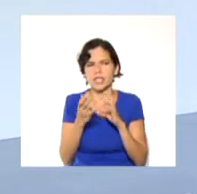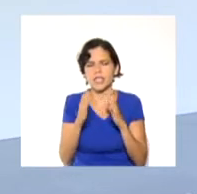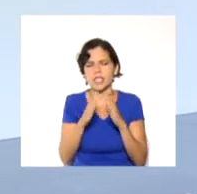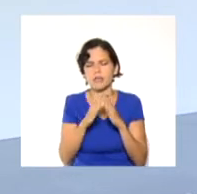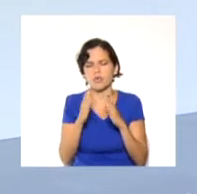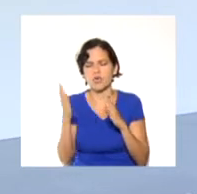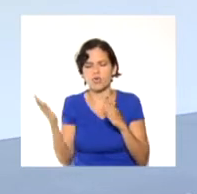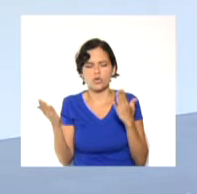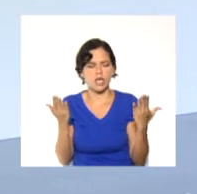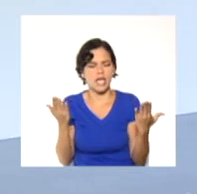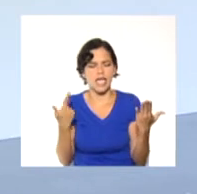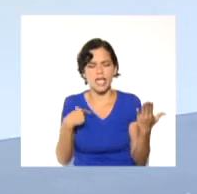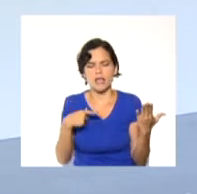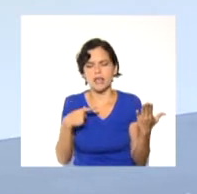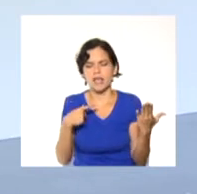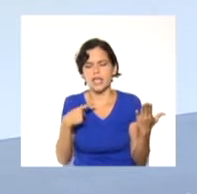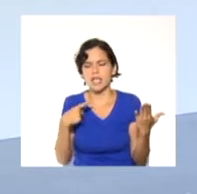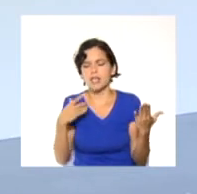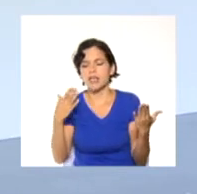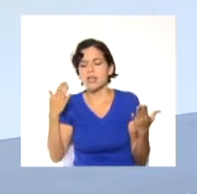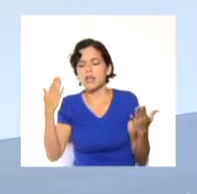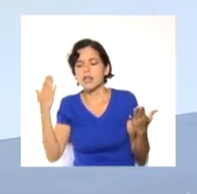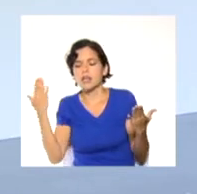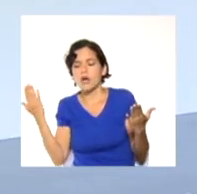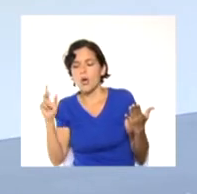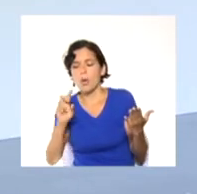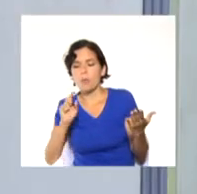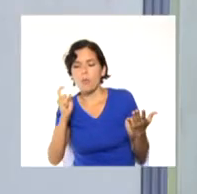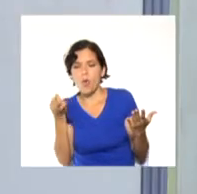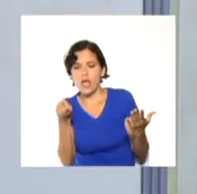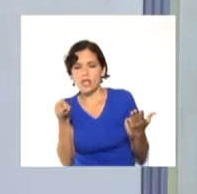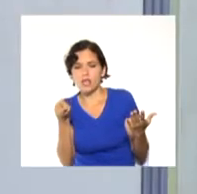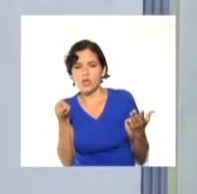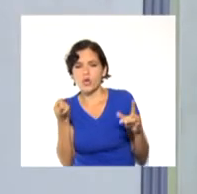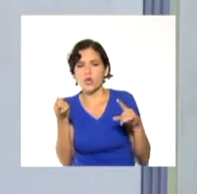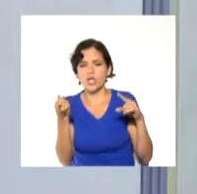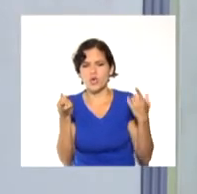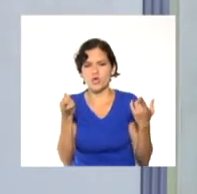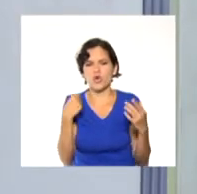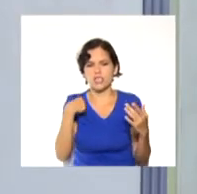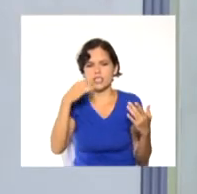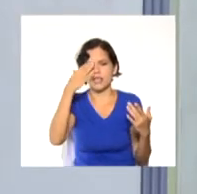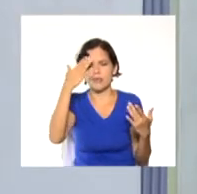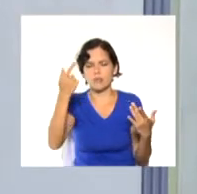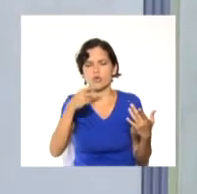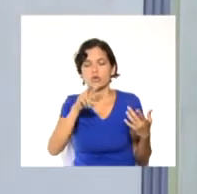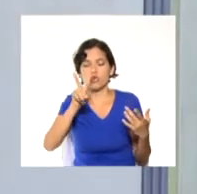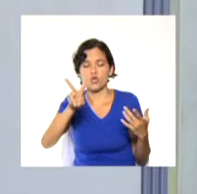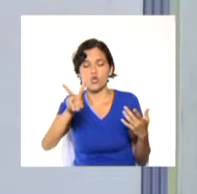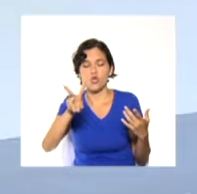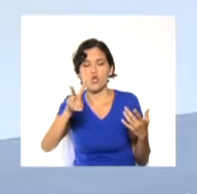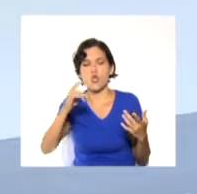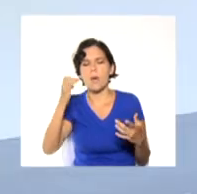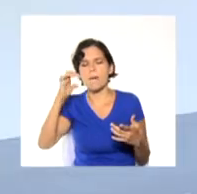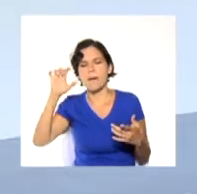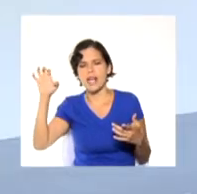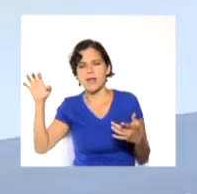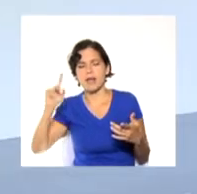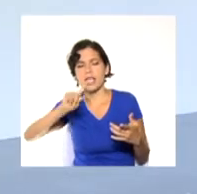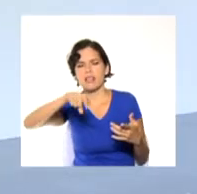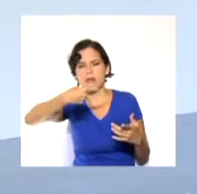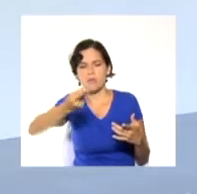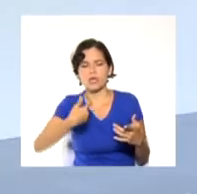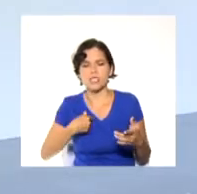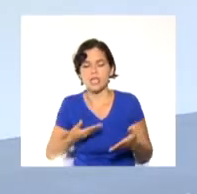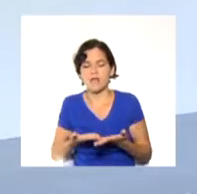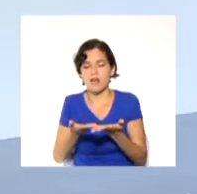y desconocemos la hipotenusa. Entonces, un cateto opuesto y uno adyacente son dos variables, que luego se le va a dar